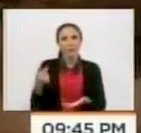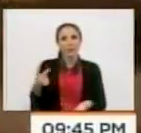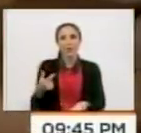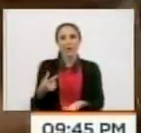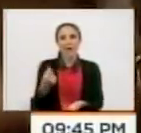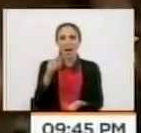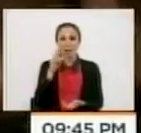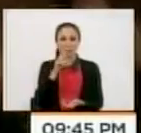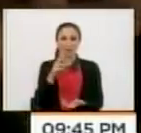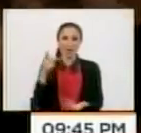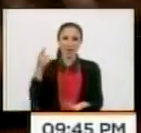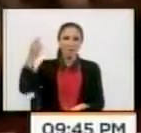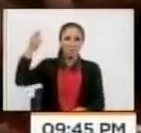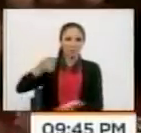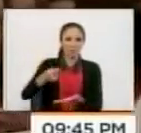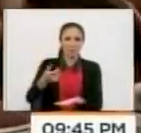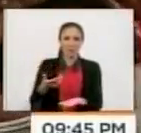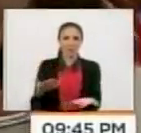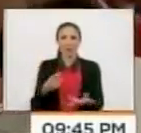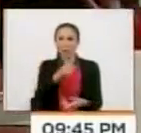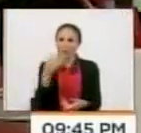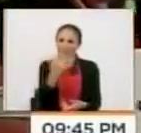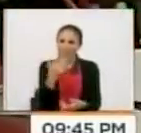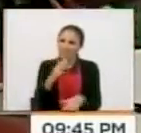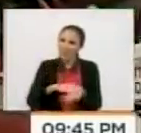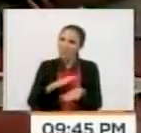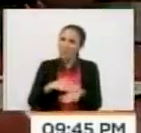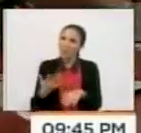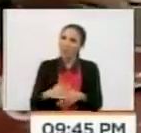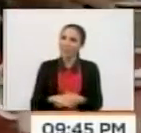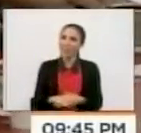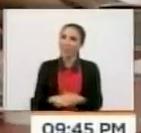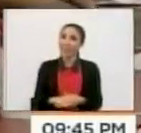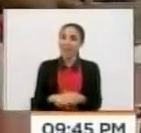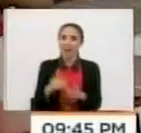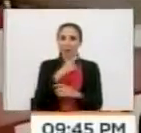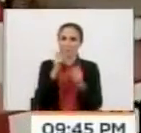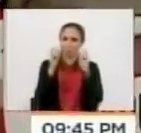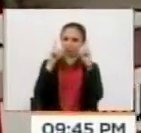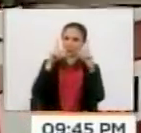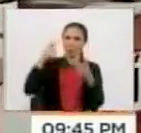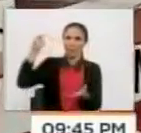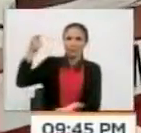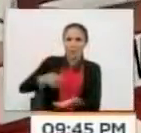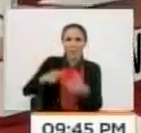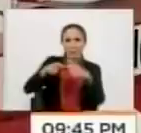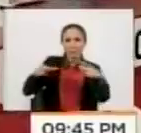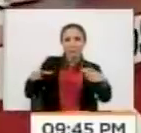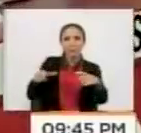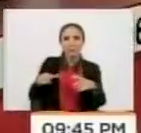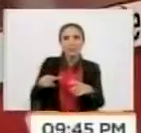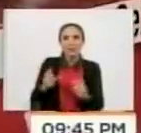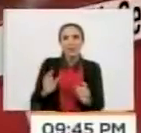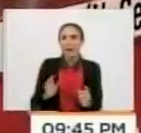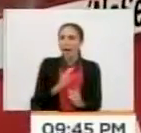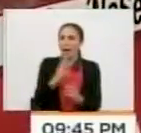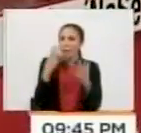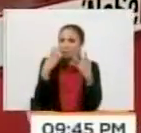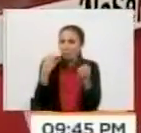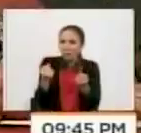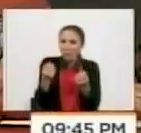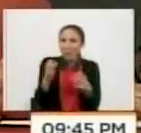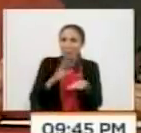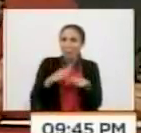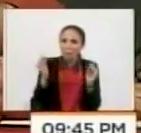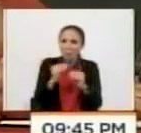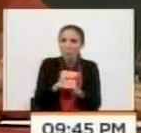Les llama la atención el mazo, pero ustedes se ríen. A ellos le llama la atención el mazo. No lo pueden entender. Y le llaman